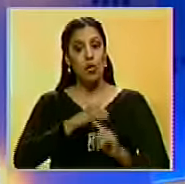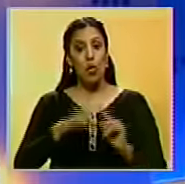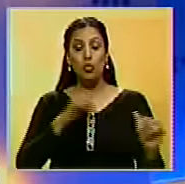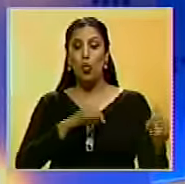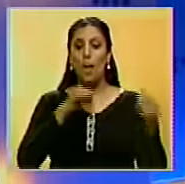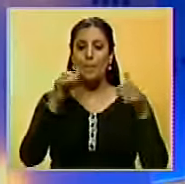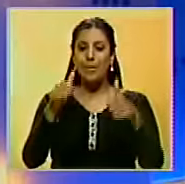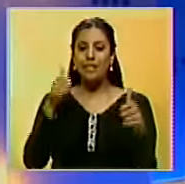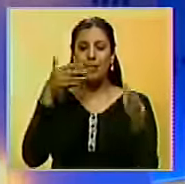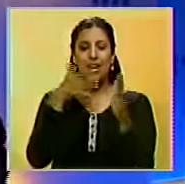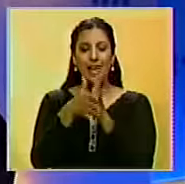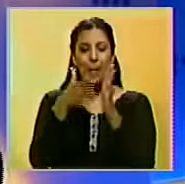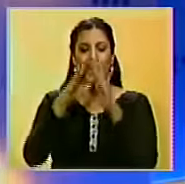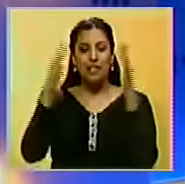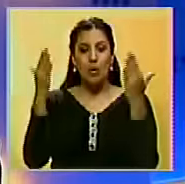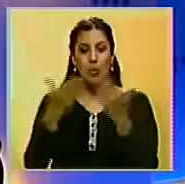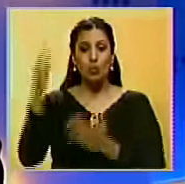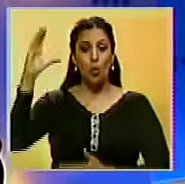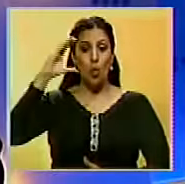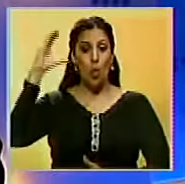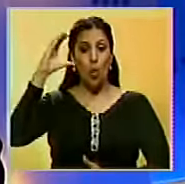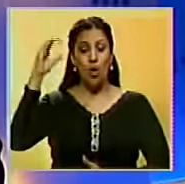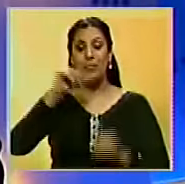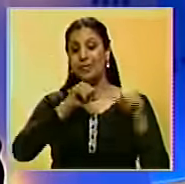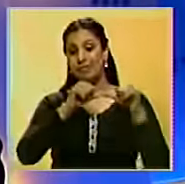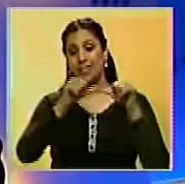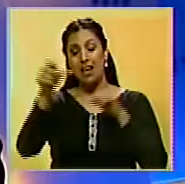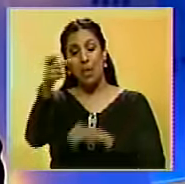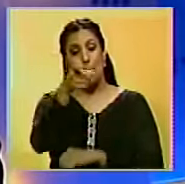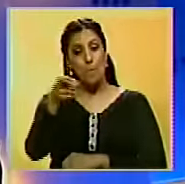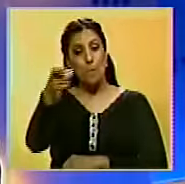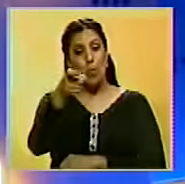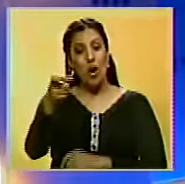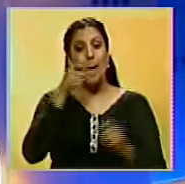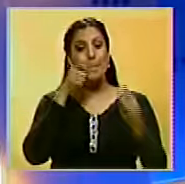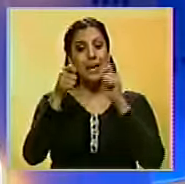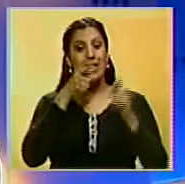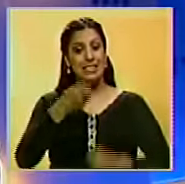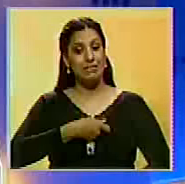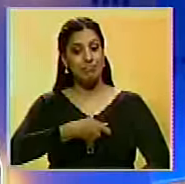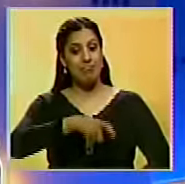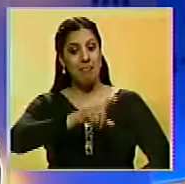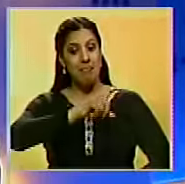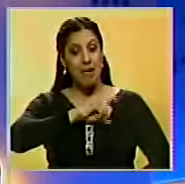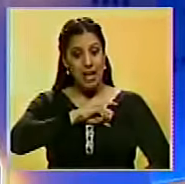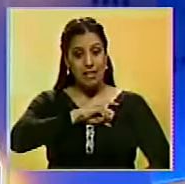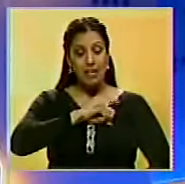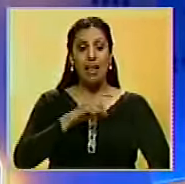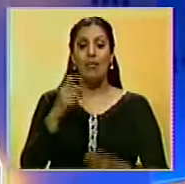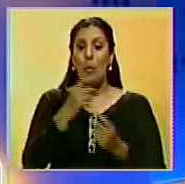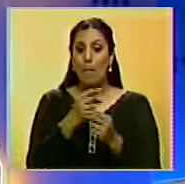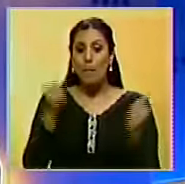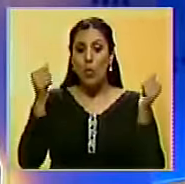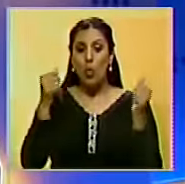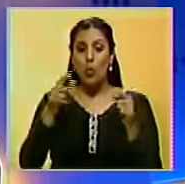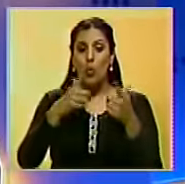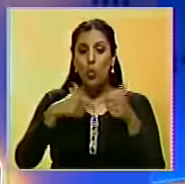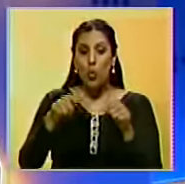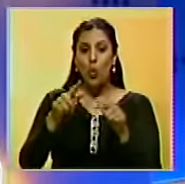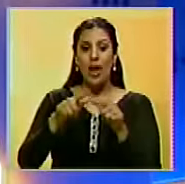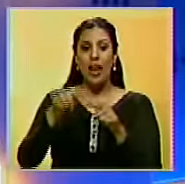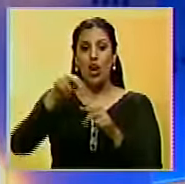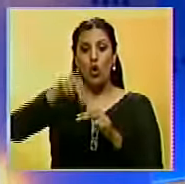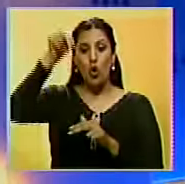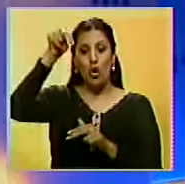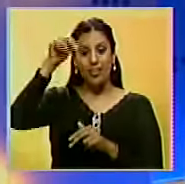Amigos, iniciamos lo que pasa en el mundo. En Colombia continúa la búsqueda de la periodista española Salud Hernández Mora, desaparecida en la zona de El Tarra,